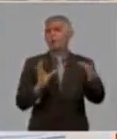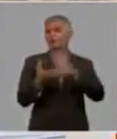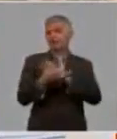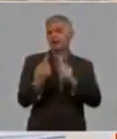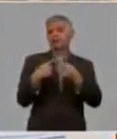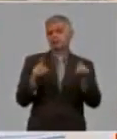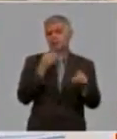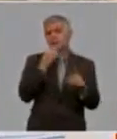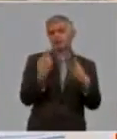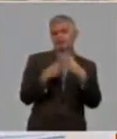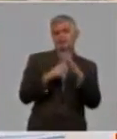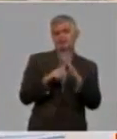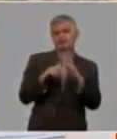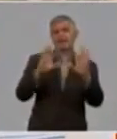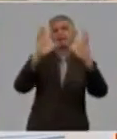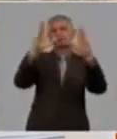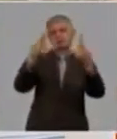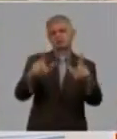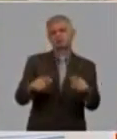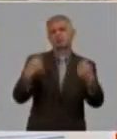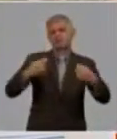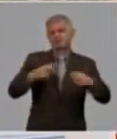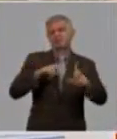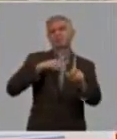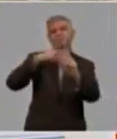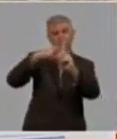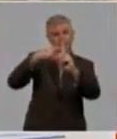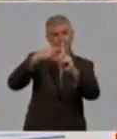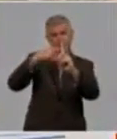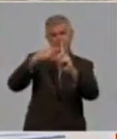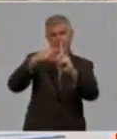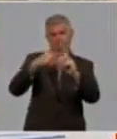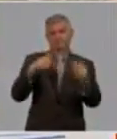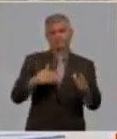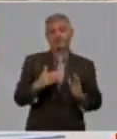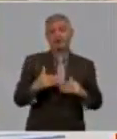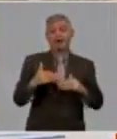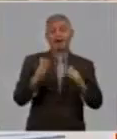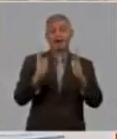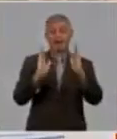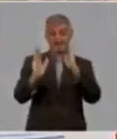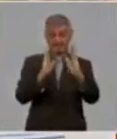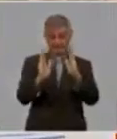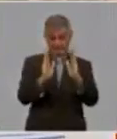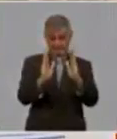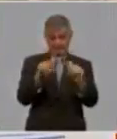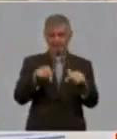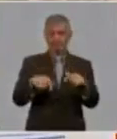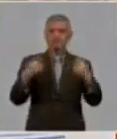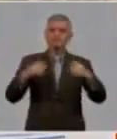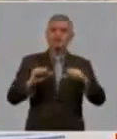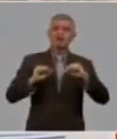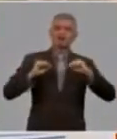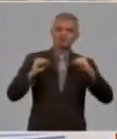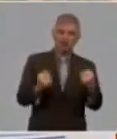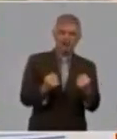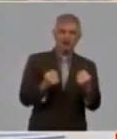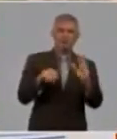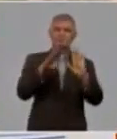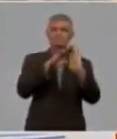a lograr resultados positivos con la participación de todos. Durante esta etapa será imprescindible también reforzar las medidas de